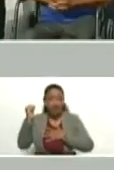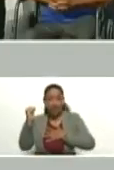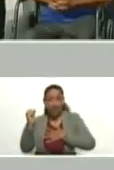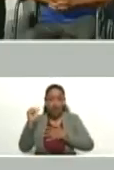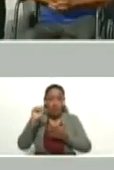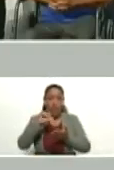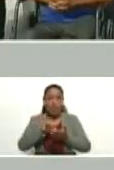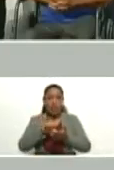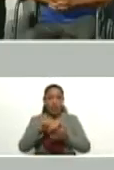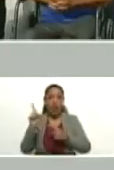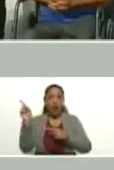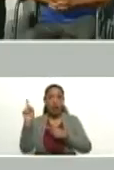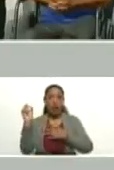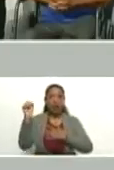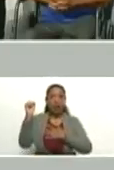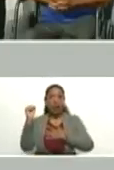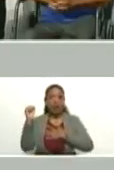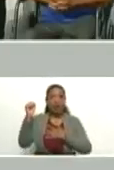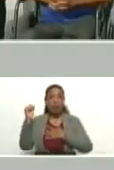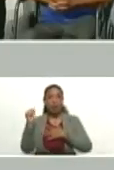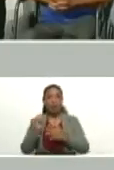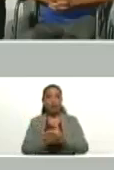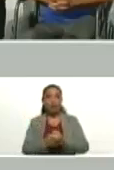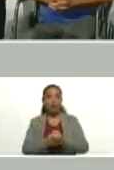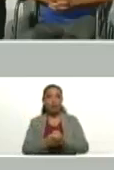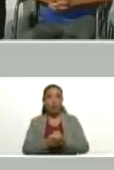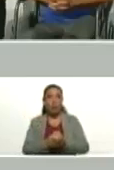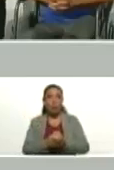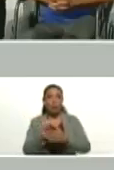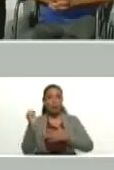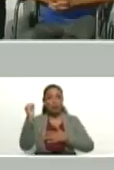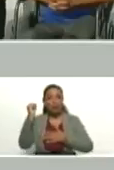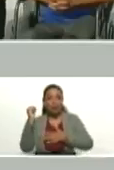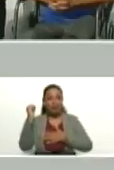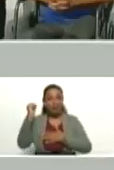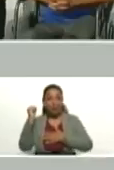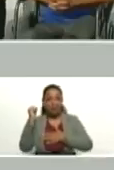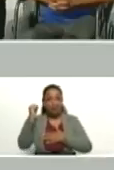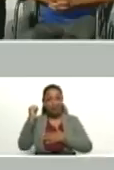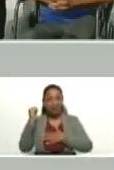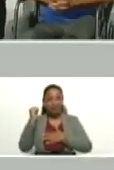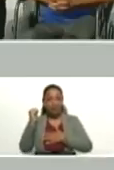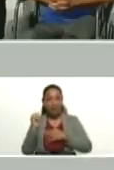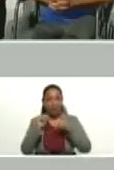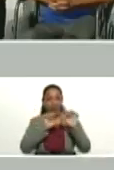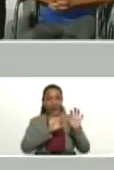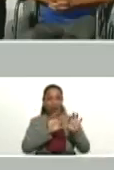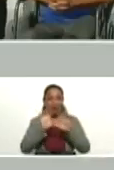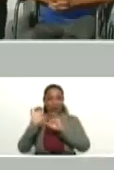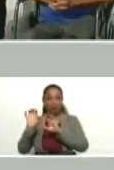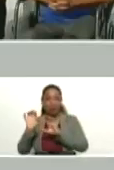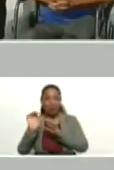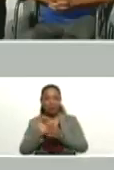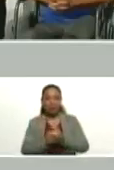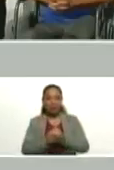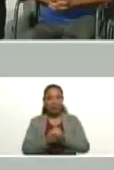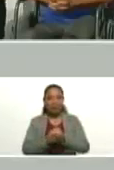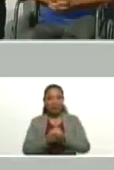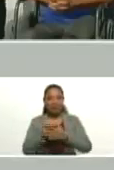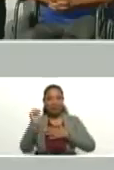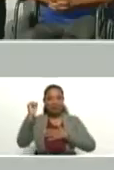centro, es Freddy. Racarrán, racarrán, racarrán. Dale cacacán, dale para allá. Dale para acá, dale para allá,